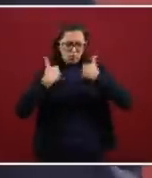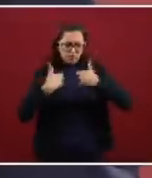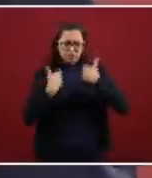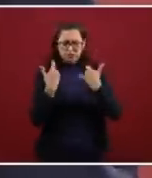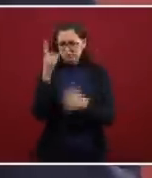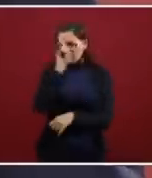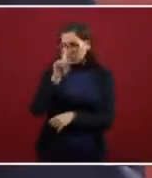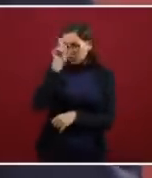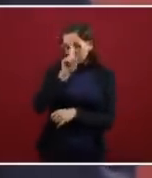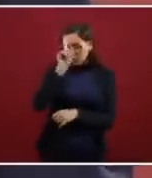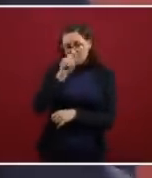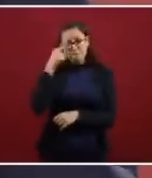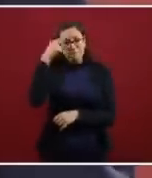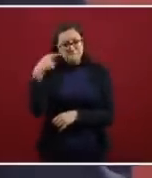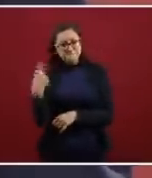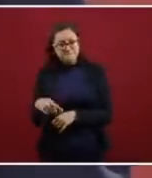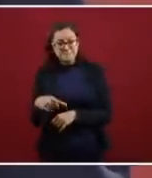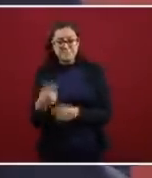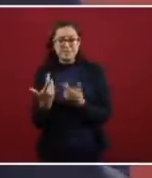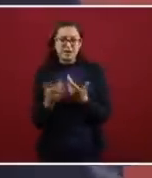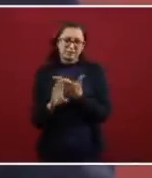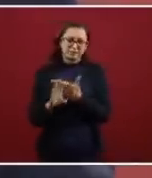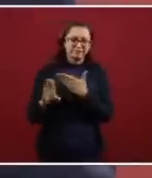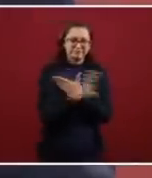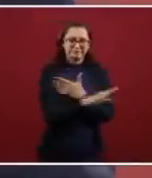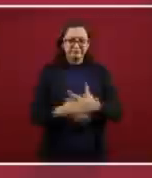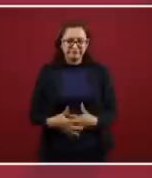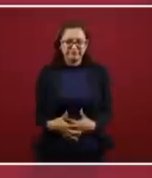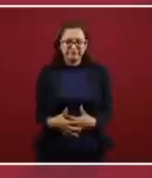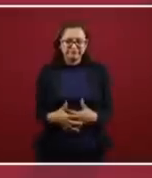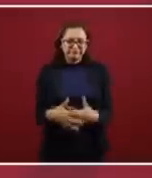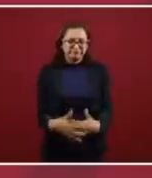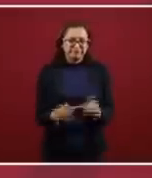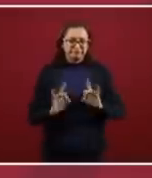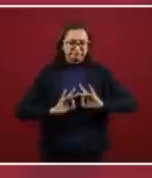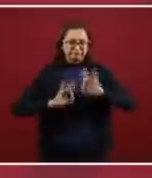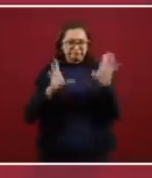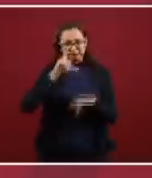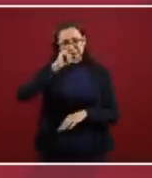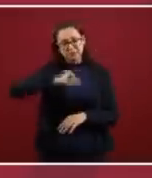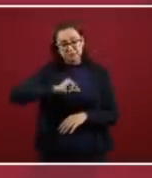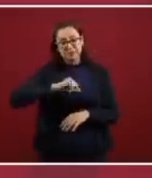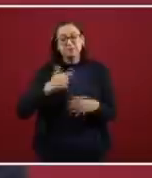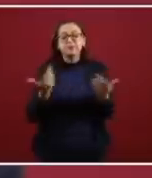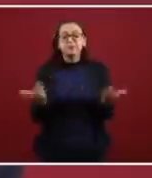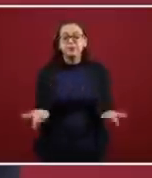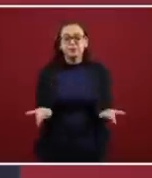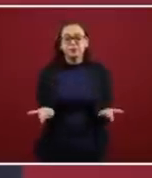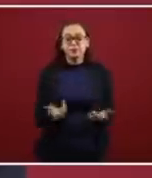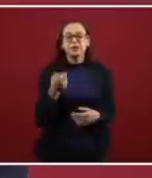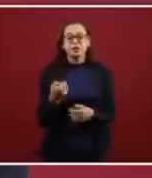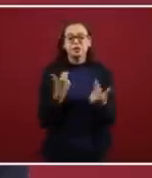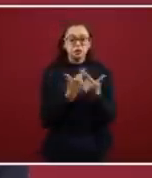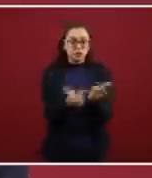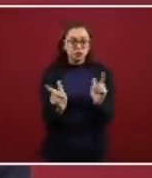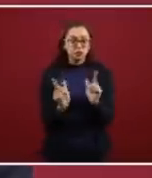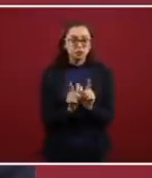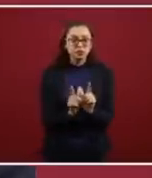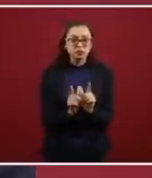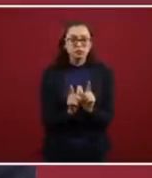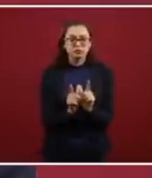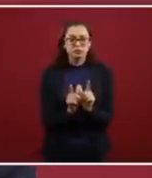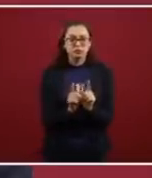para evitar embarazos no planeados. Entonces, estos grupos, o